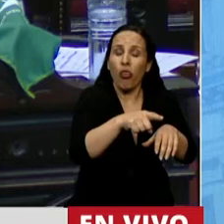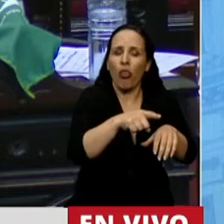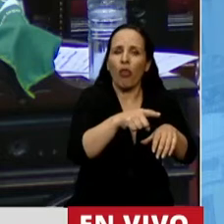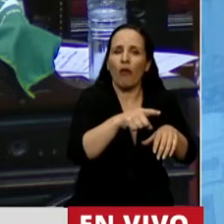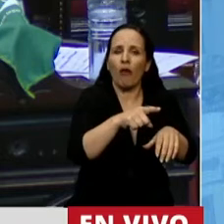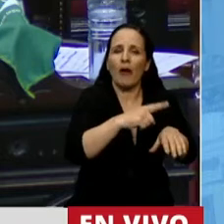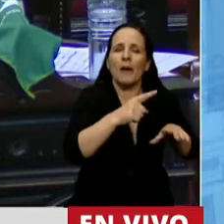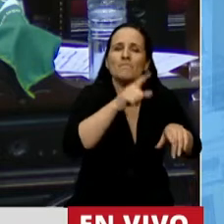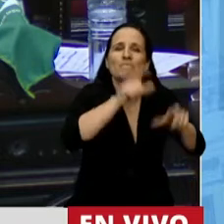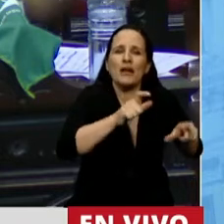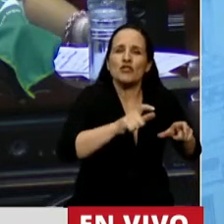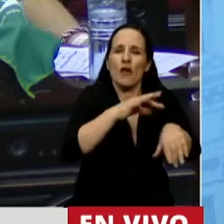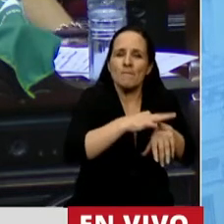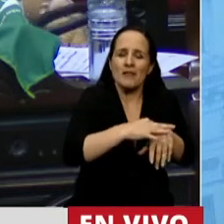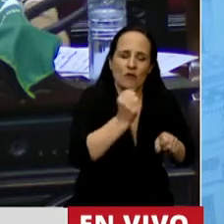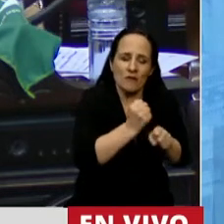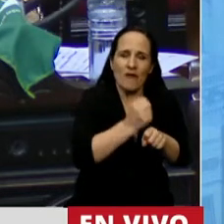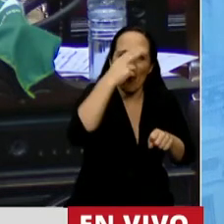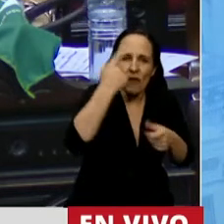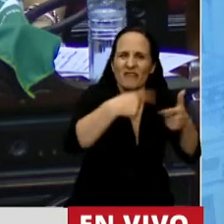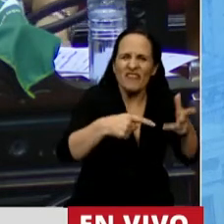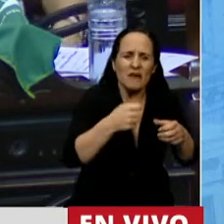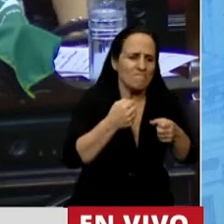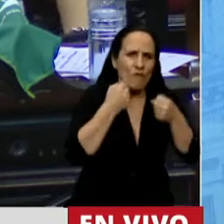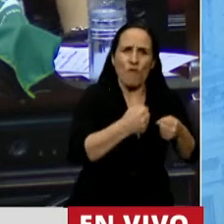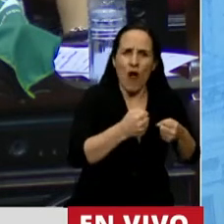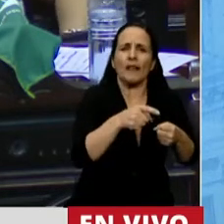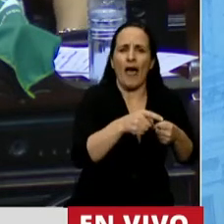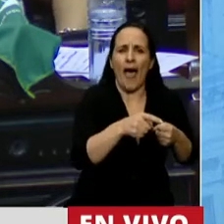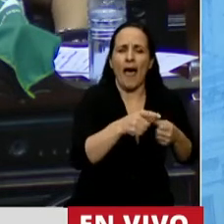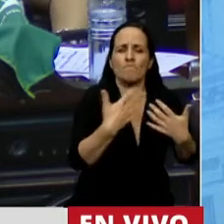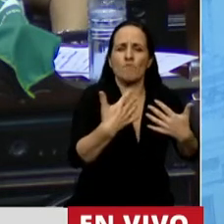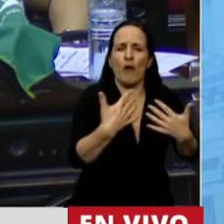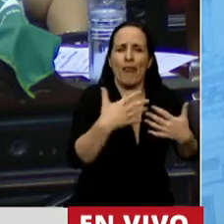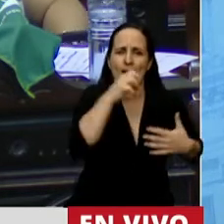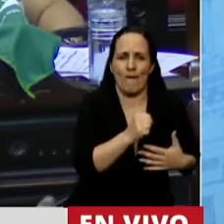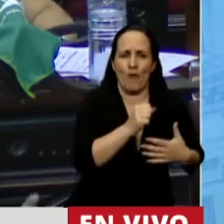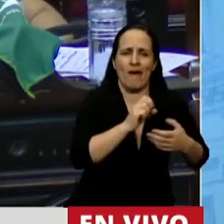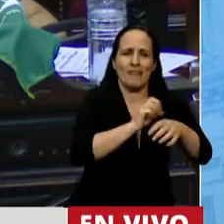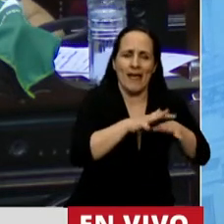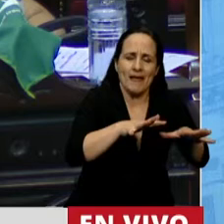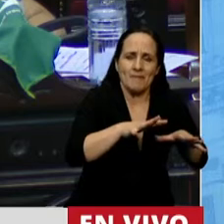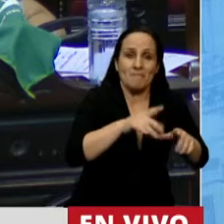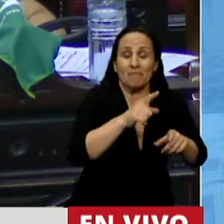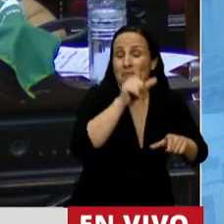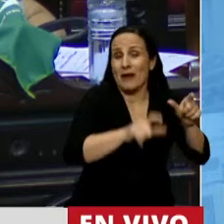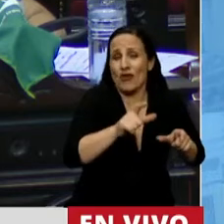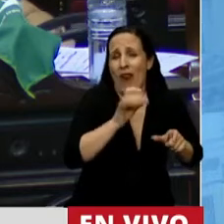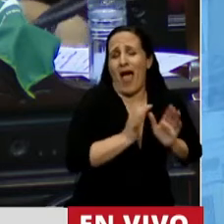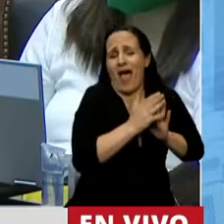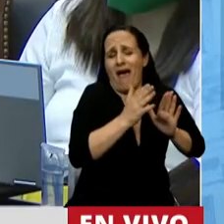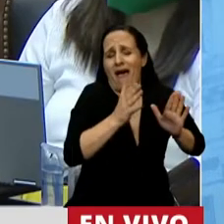vocación de su personal. Ese personal hoy, señor presidente, está agotado después de un año de un